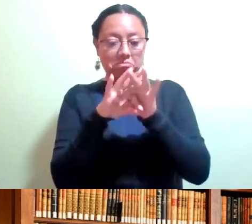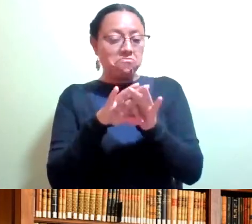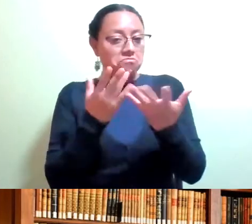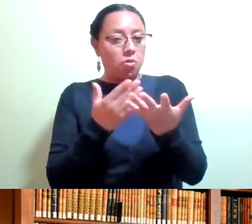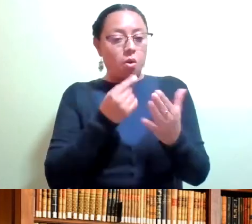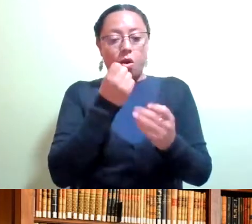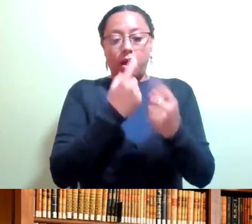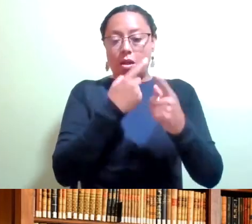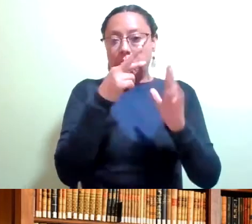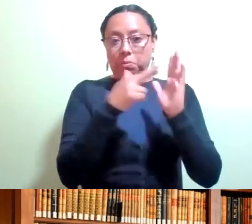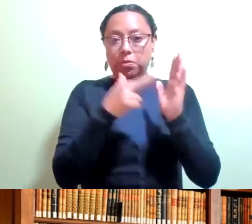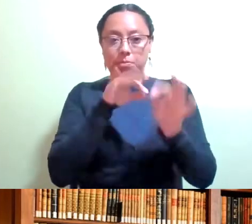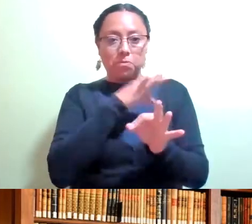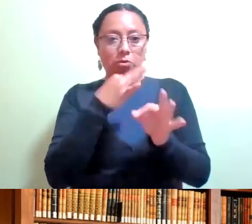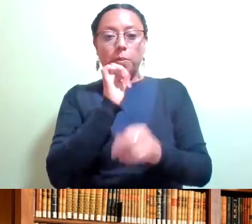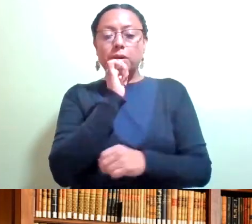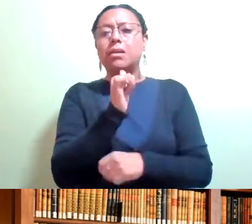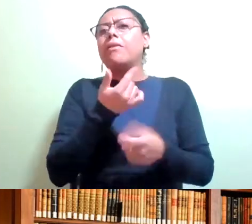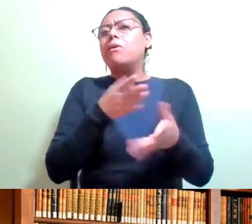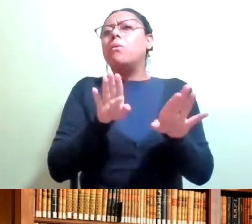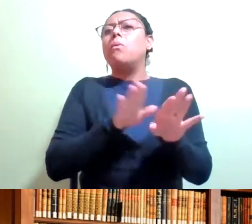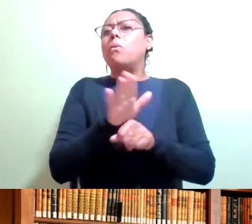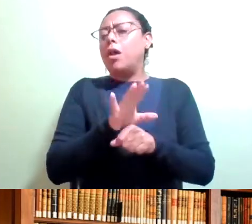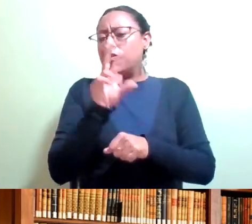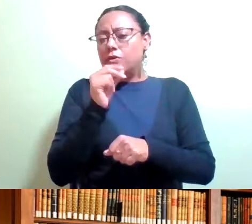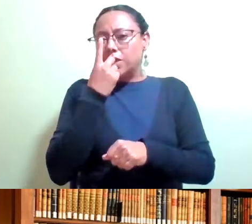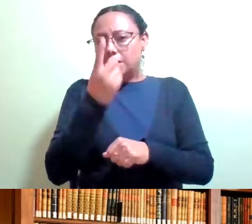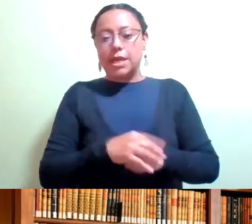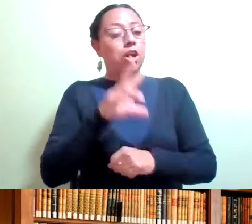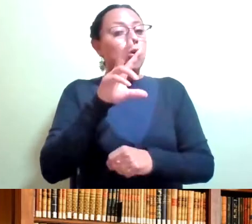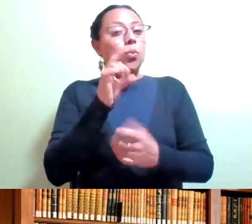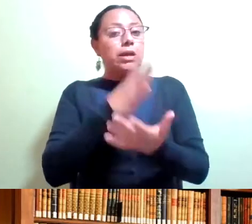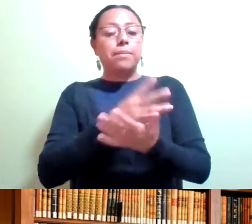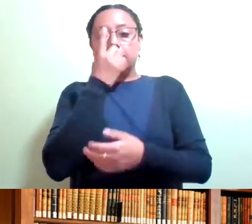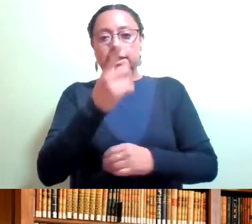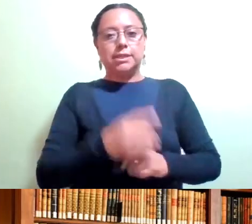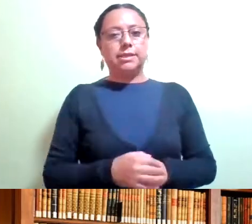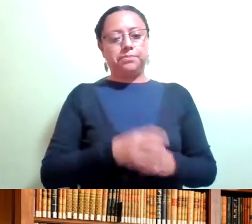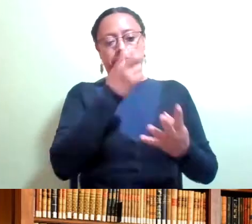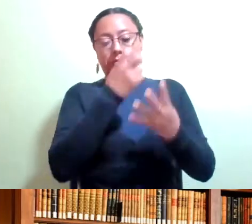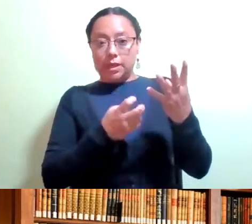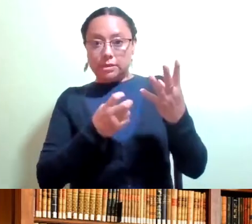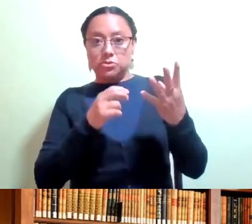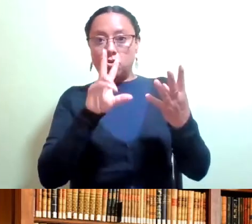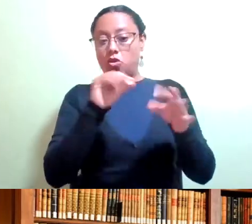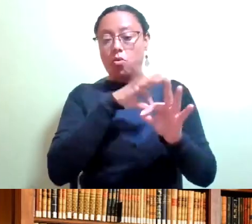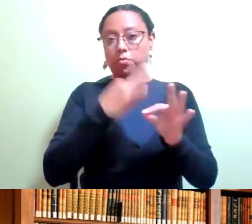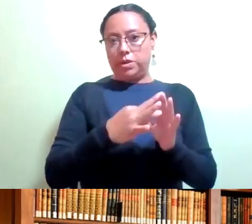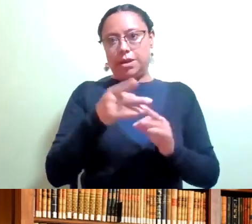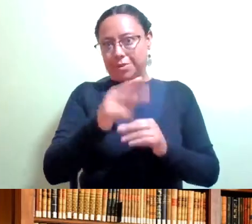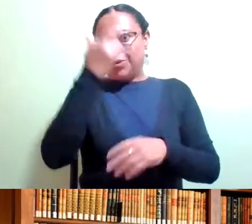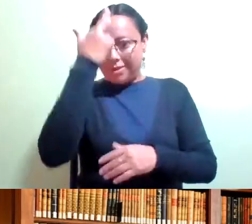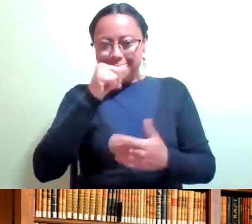es, literalmente lo único que dice es, no cumple con esto, pero no dice por qué, no da los fundamentos,